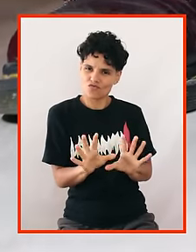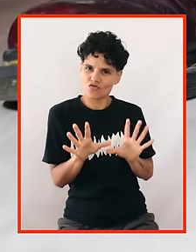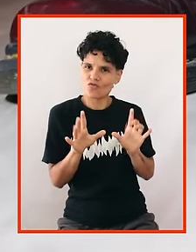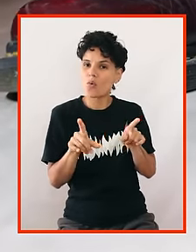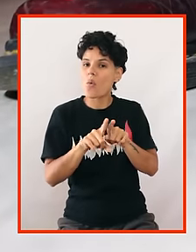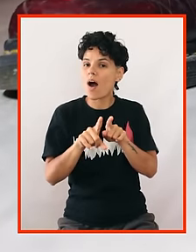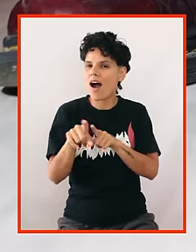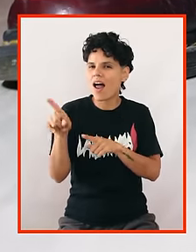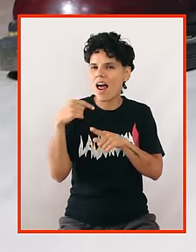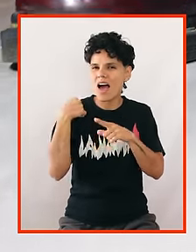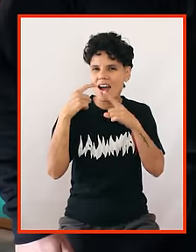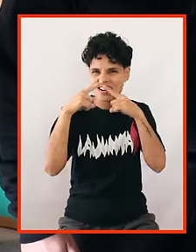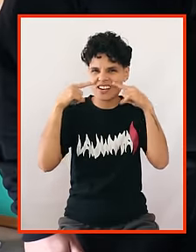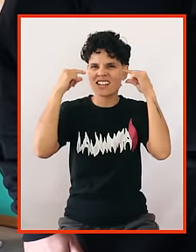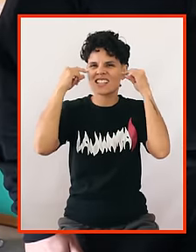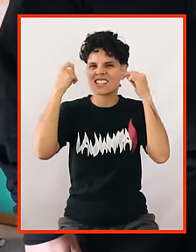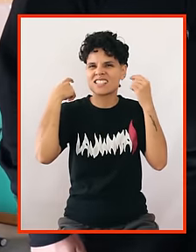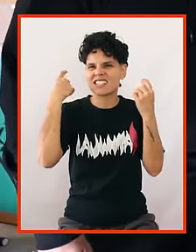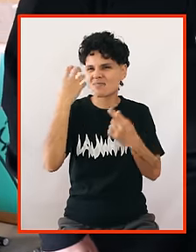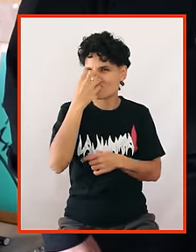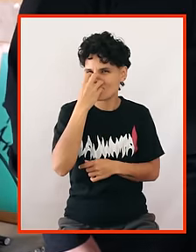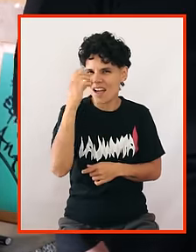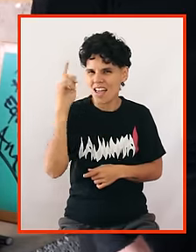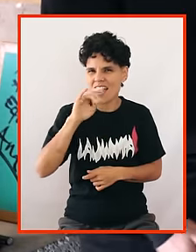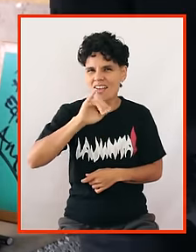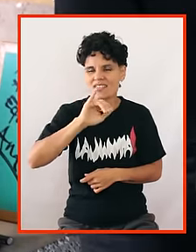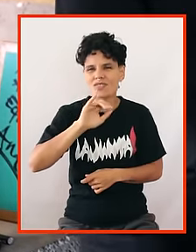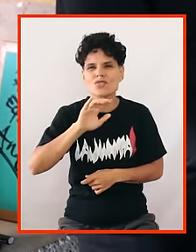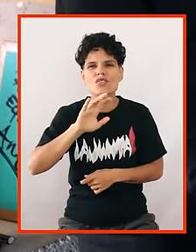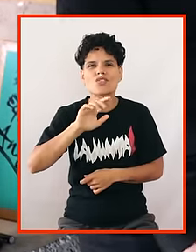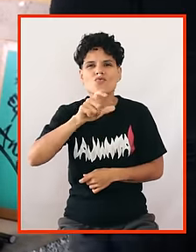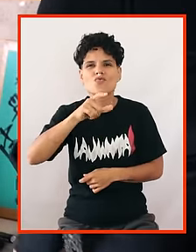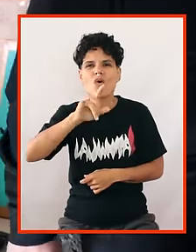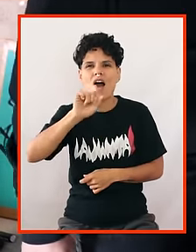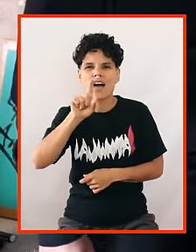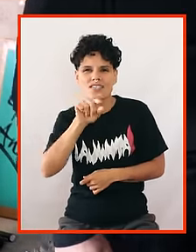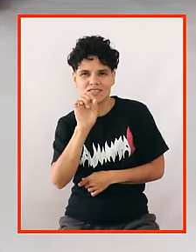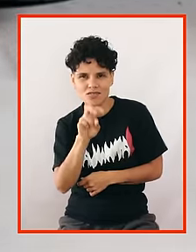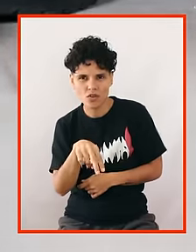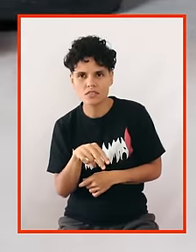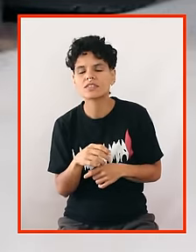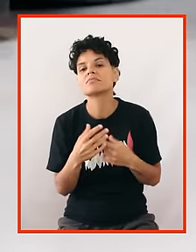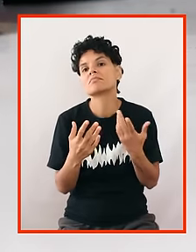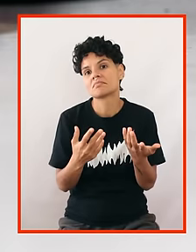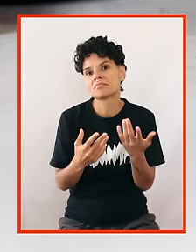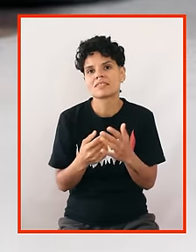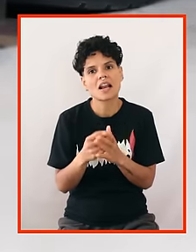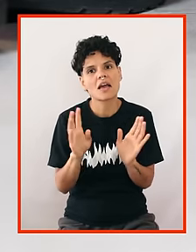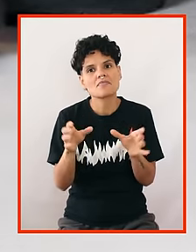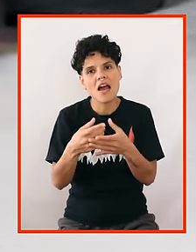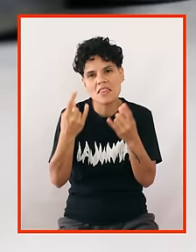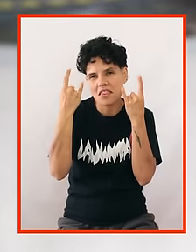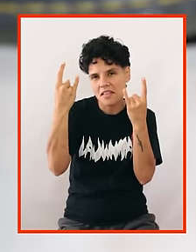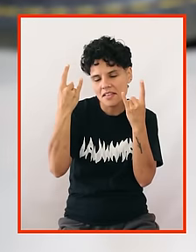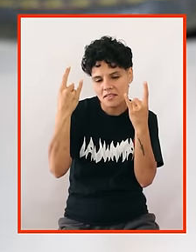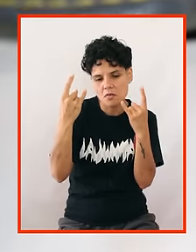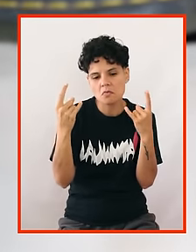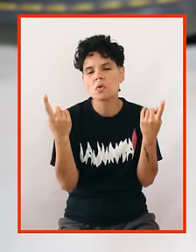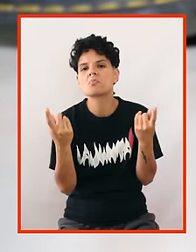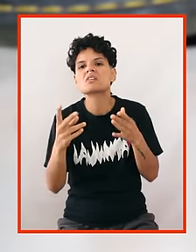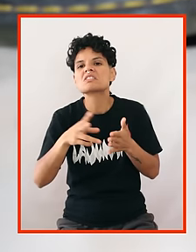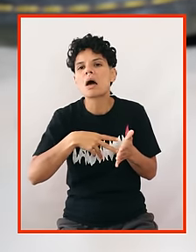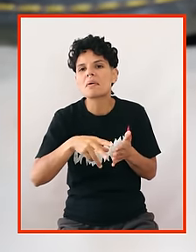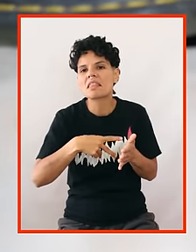Sí. Ah, su guasón. Su guasón. Sí. Mira, y eso es que está, qué maravilla. Una banda de rock, ¿va?